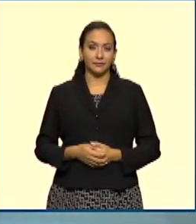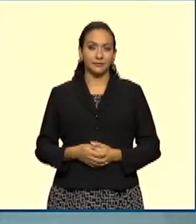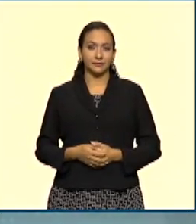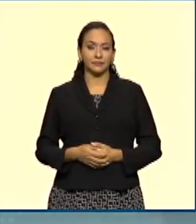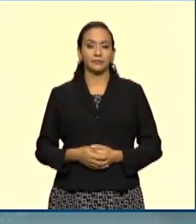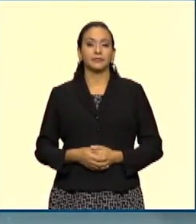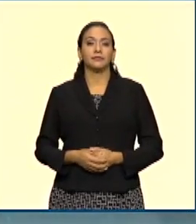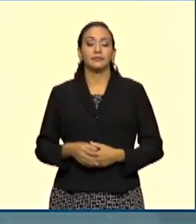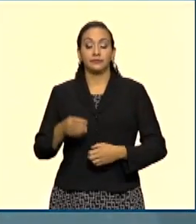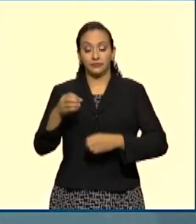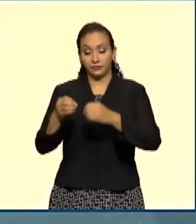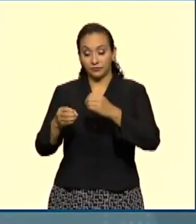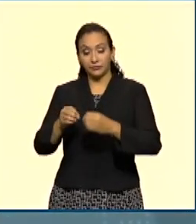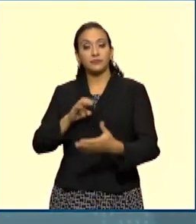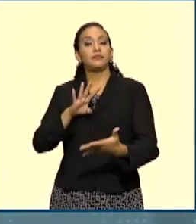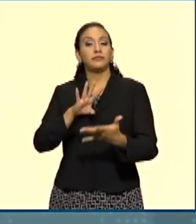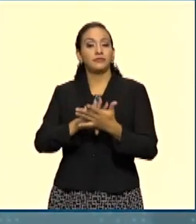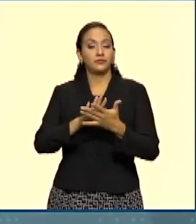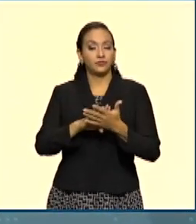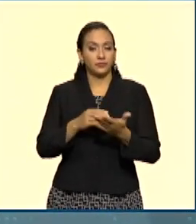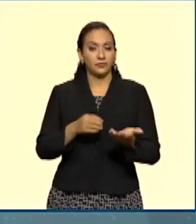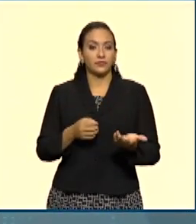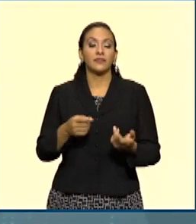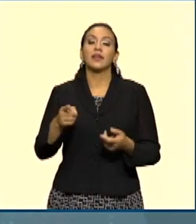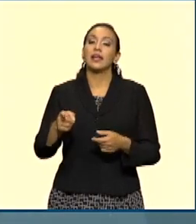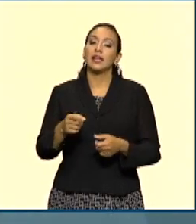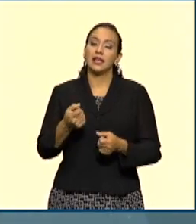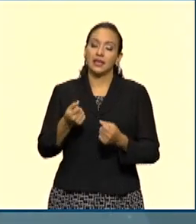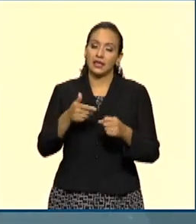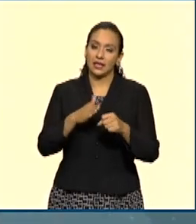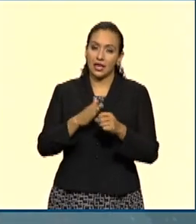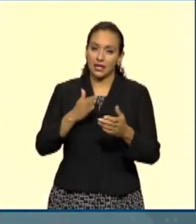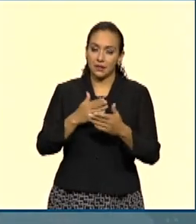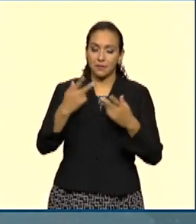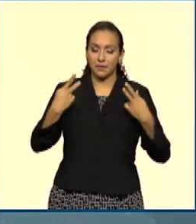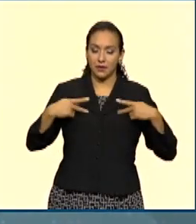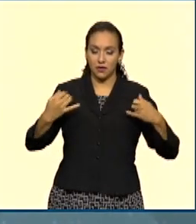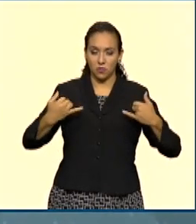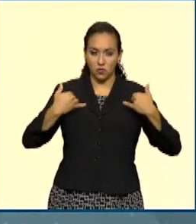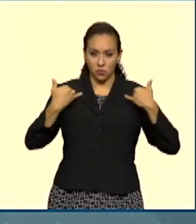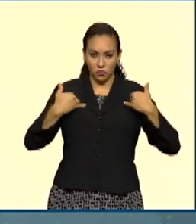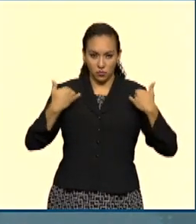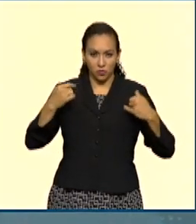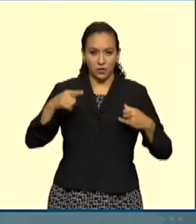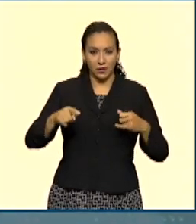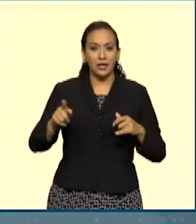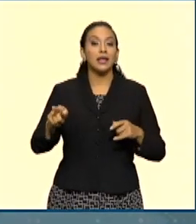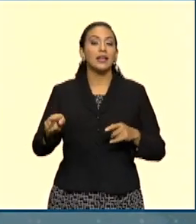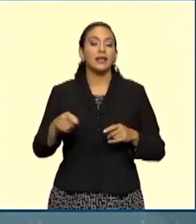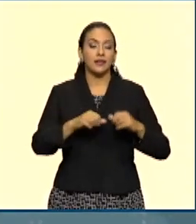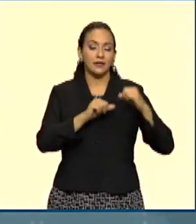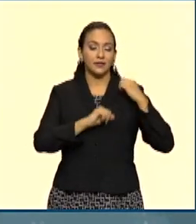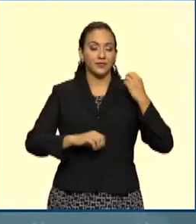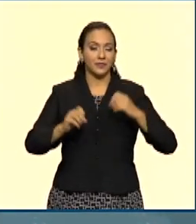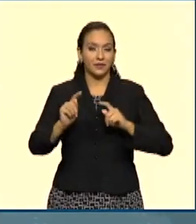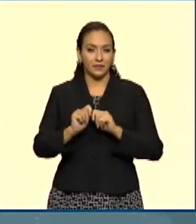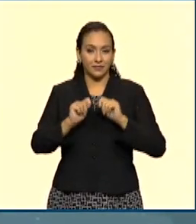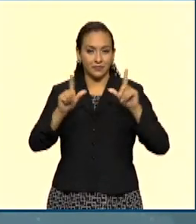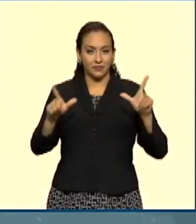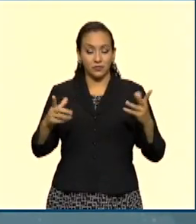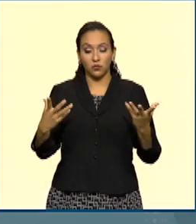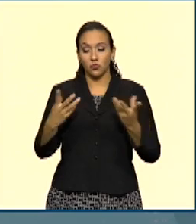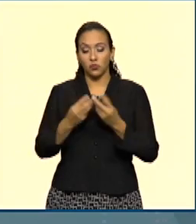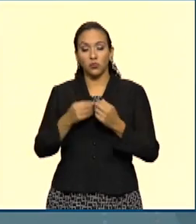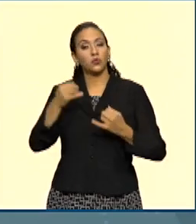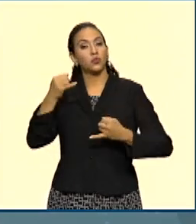Las salas penal y especializada en administración de justicia para adolescentes del Poder Judicial de Tlaxcala se reunieron con jueces